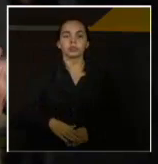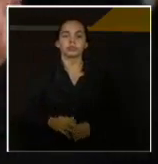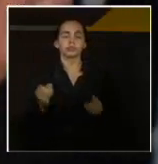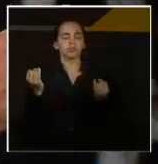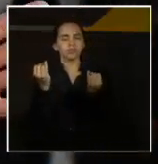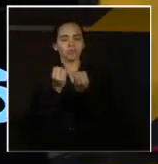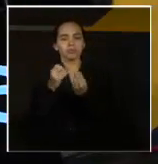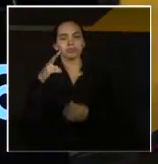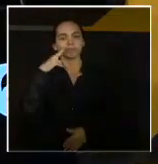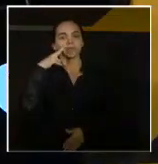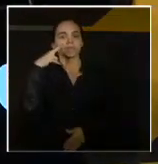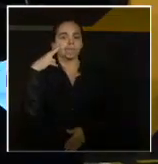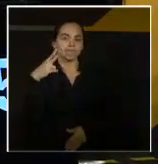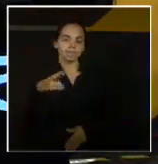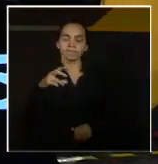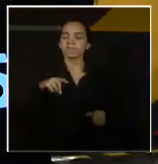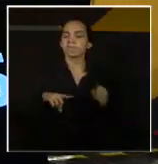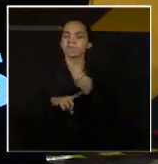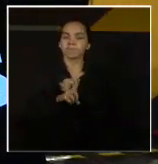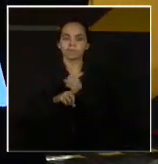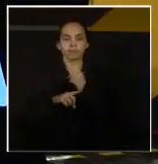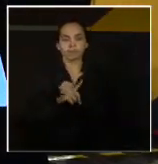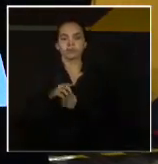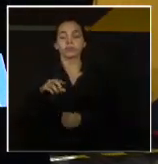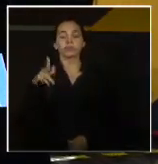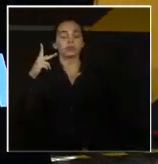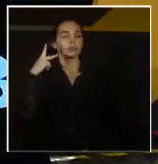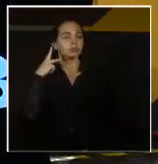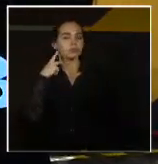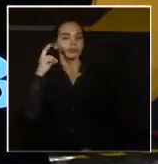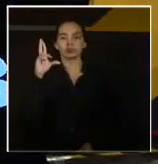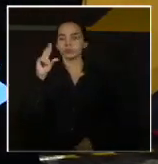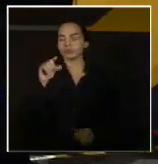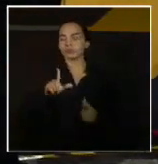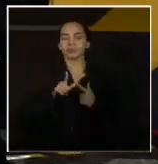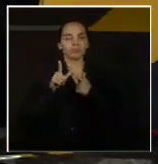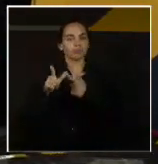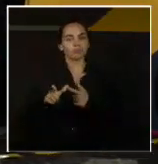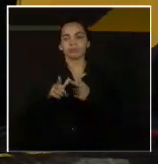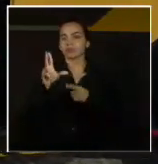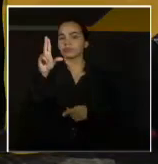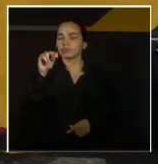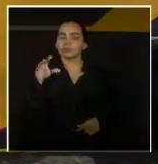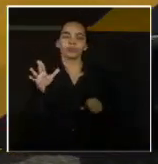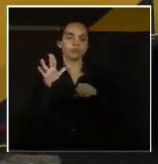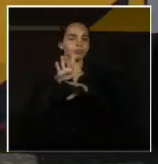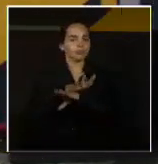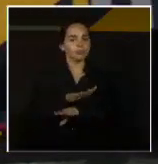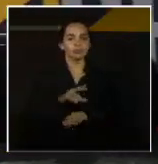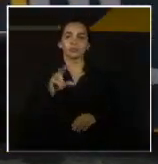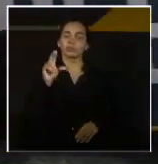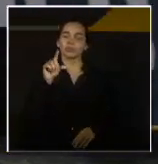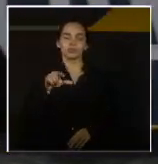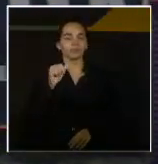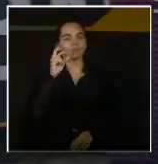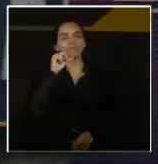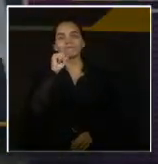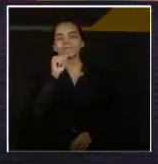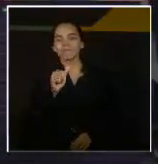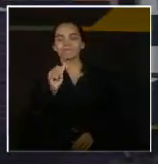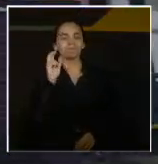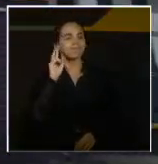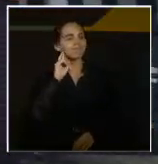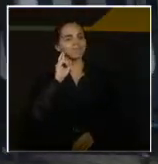también veo la situación actual en una política que no evoluciona, en una política que siempre es lo mismo, en una